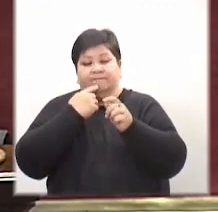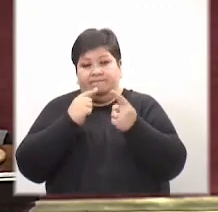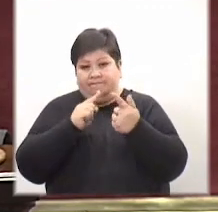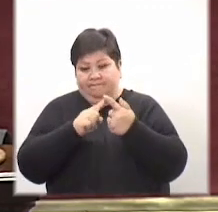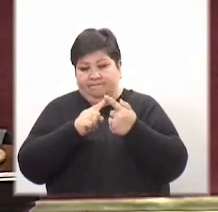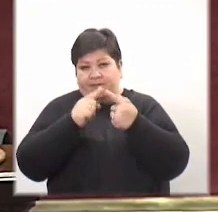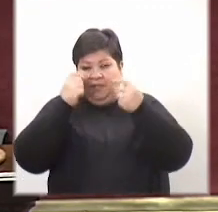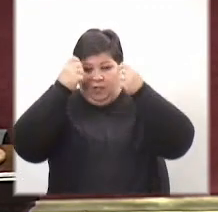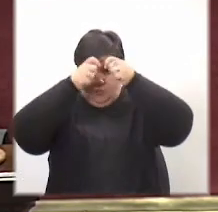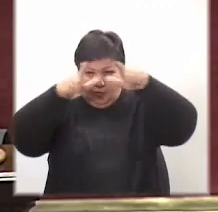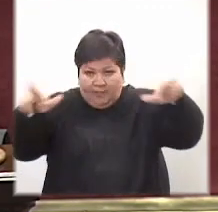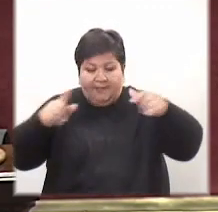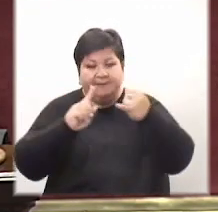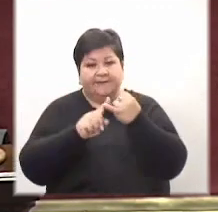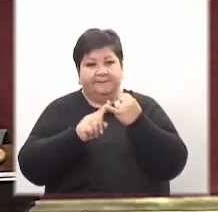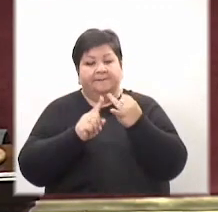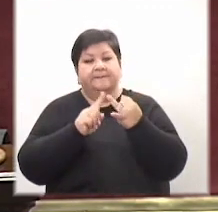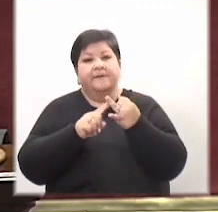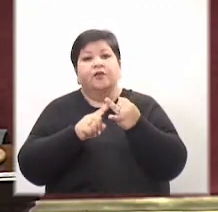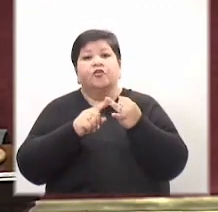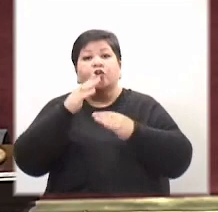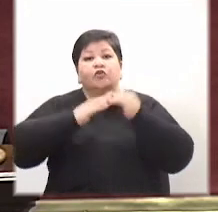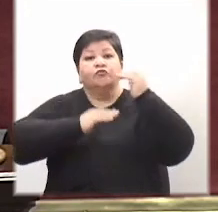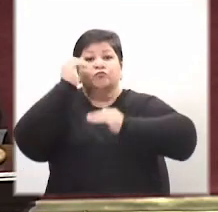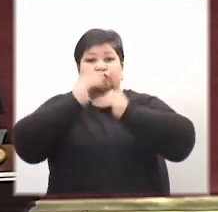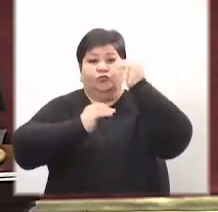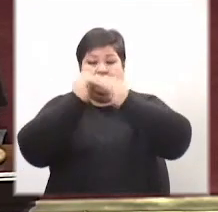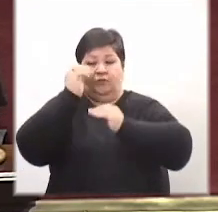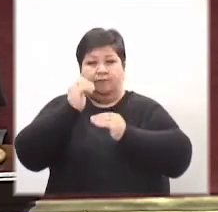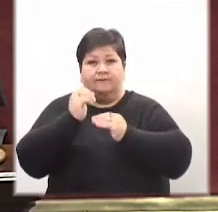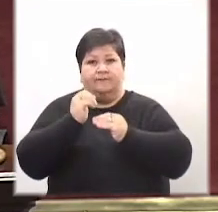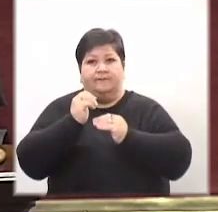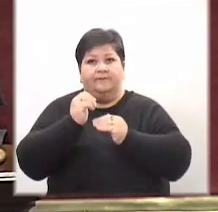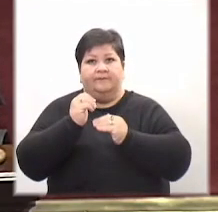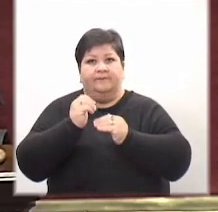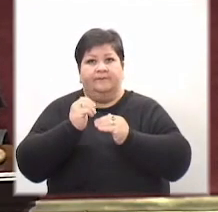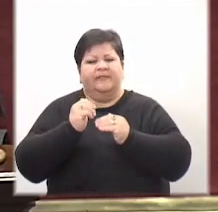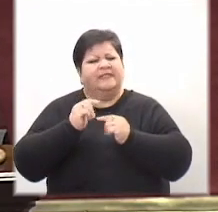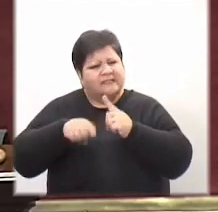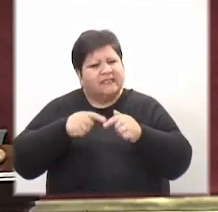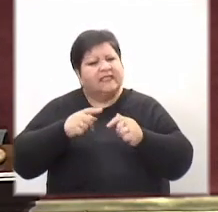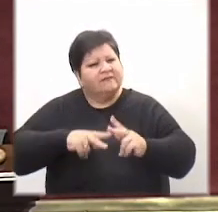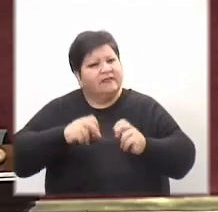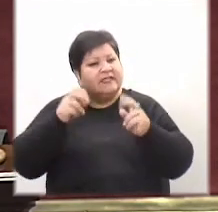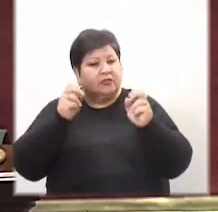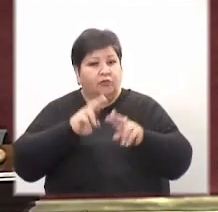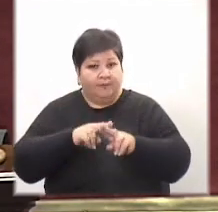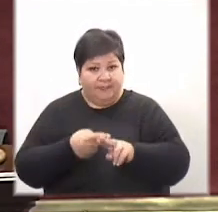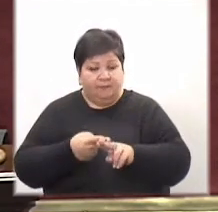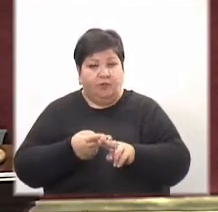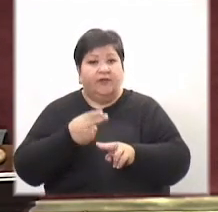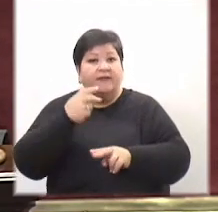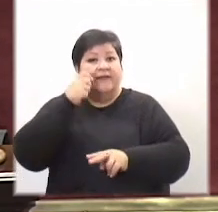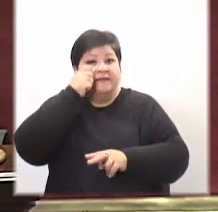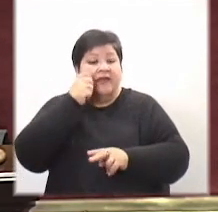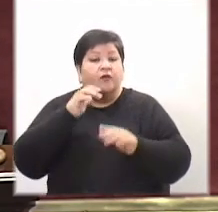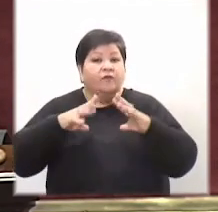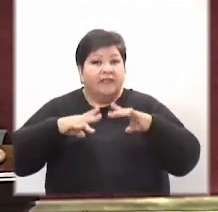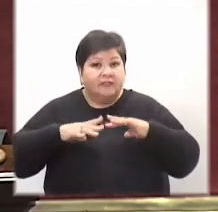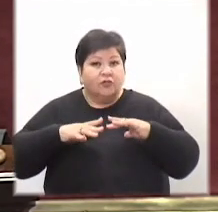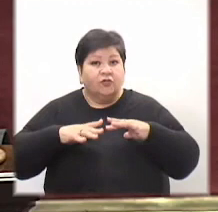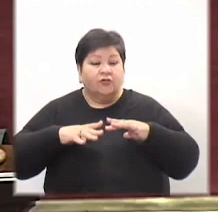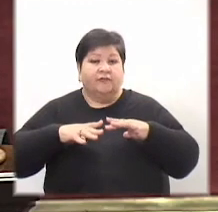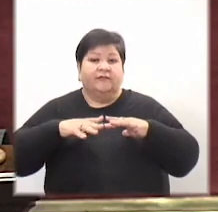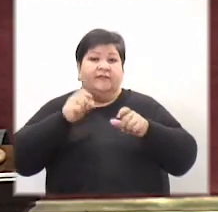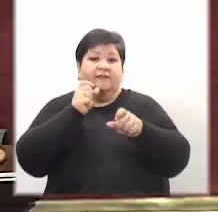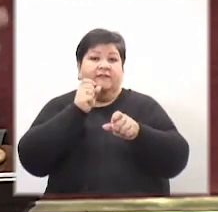y la construcción, pudiéndose ampliar luego de un estudio de dichas actividades. Repetimos, la edad de jubilación de los